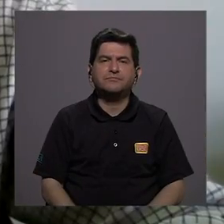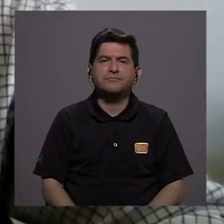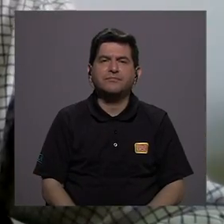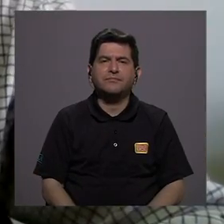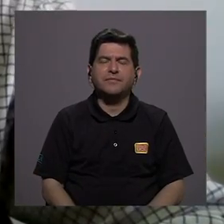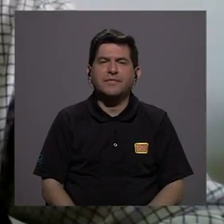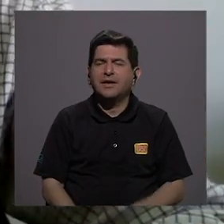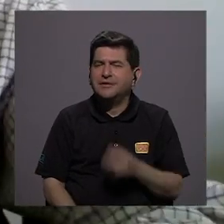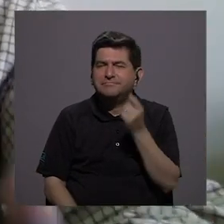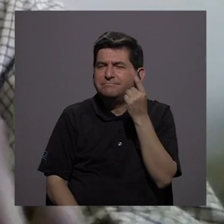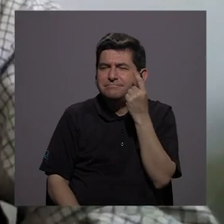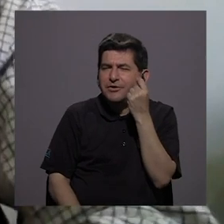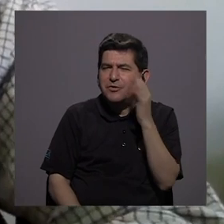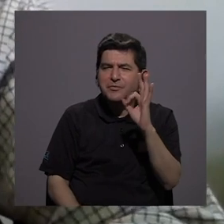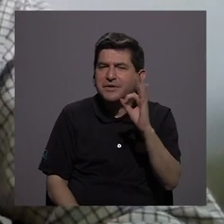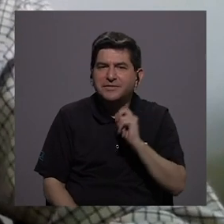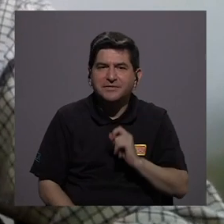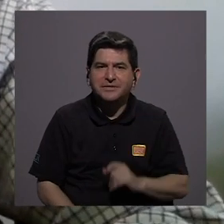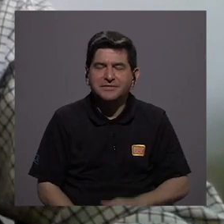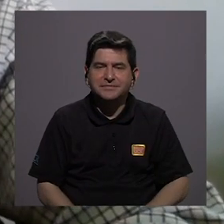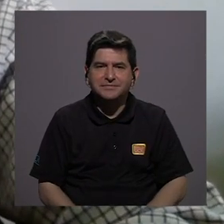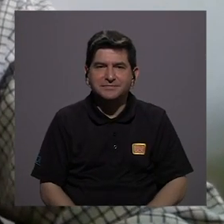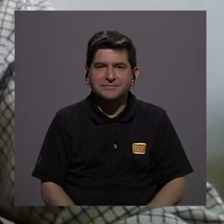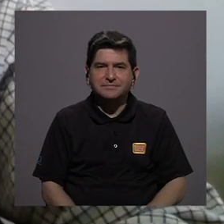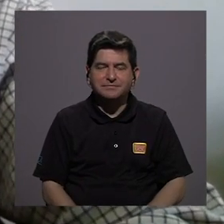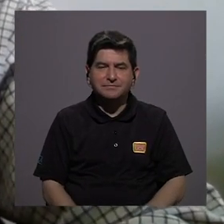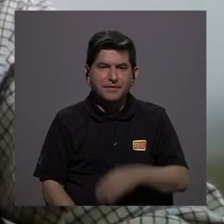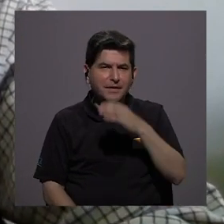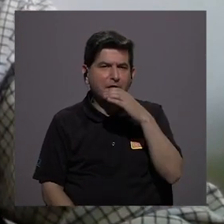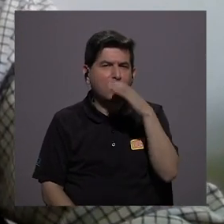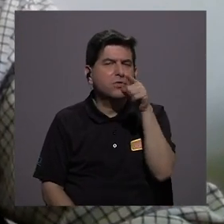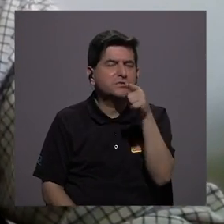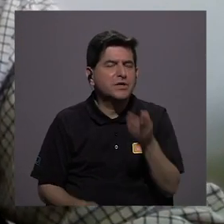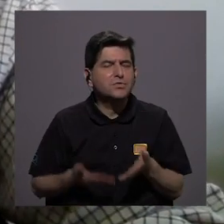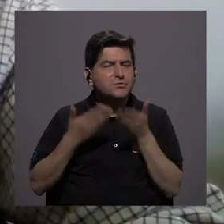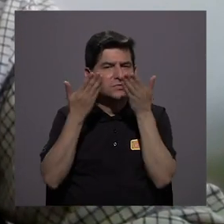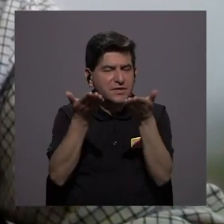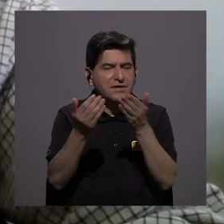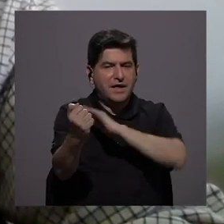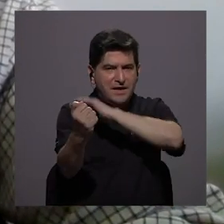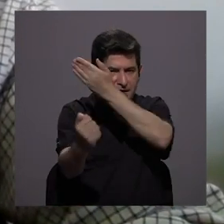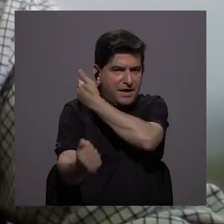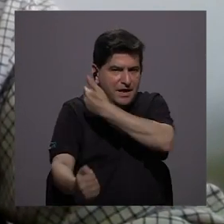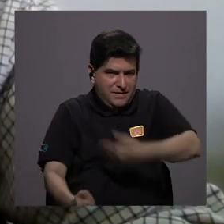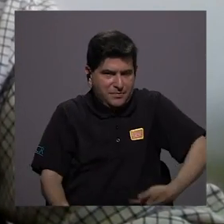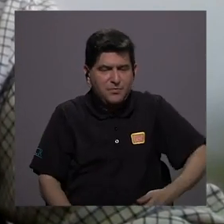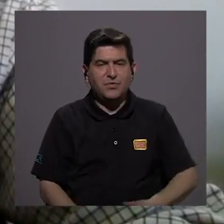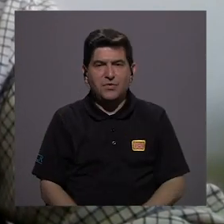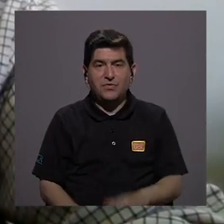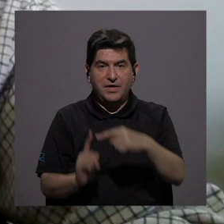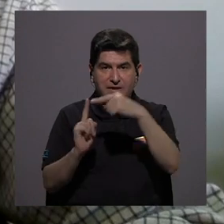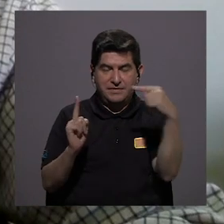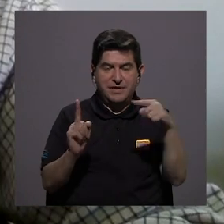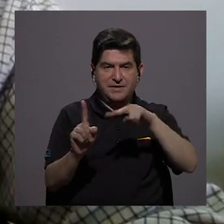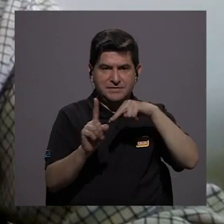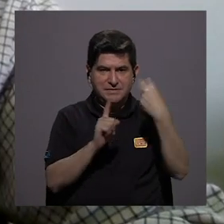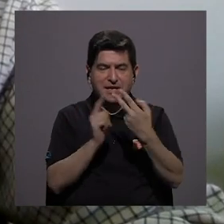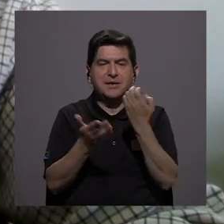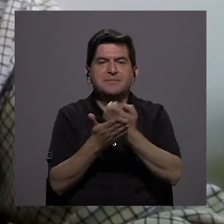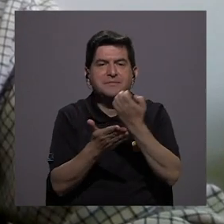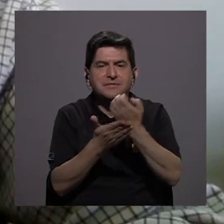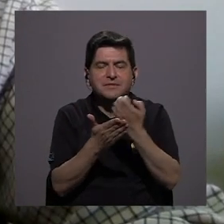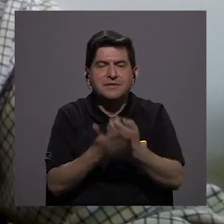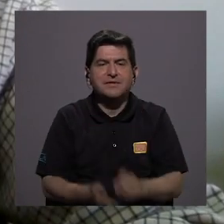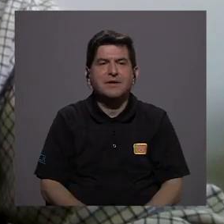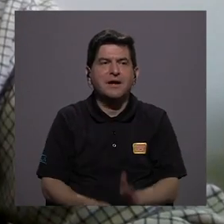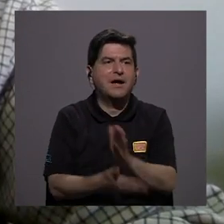¿Qué dice usted? No le capto qué significa economía dura. ¿Cuál es la recomendación que usted le haría a ese ejecutivo para que desde el punto